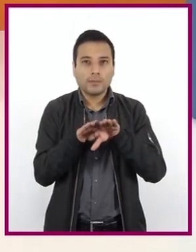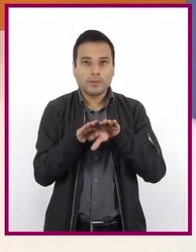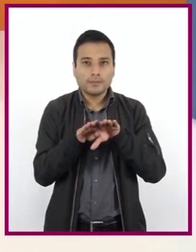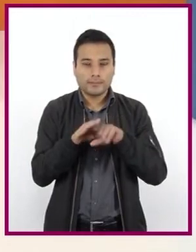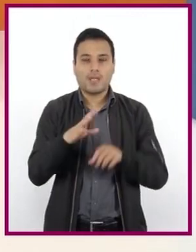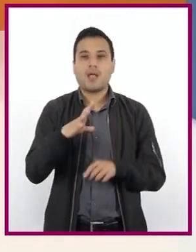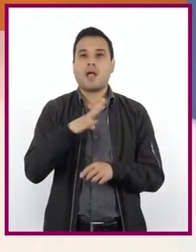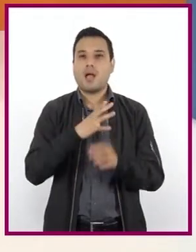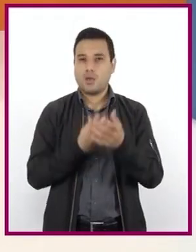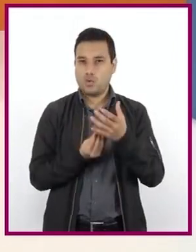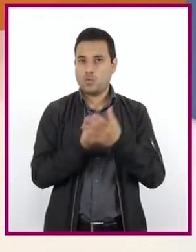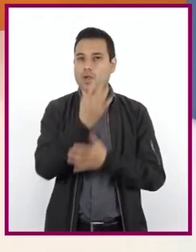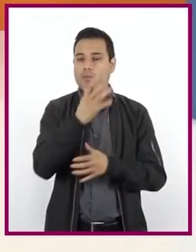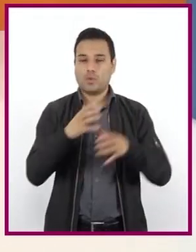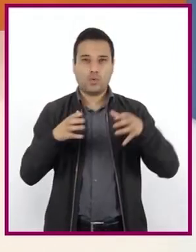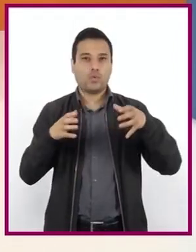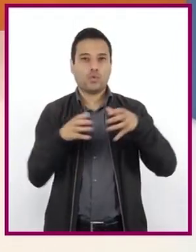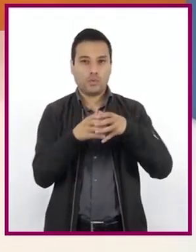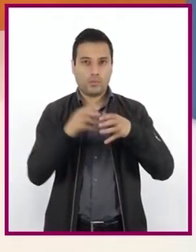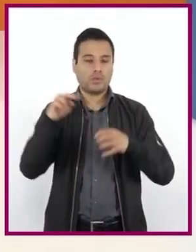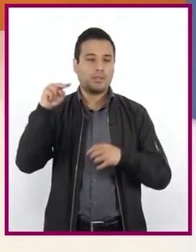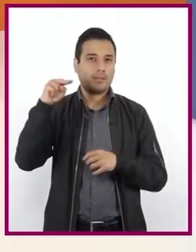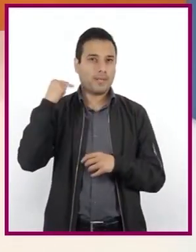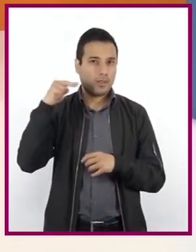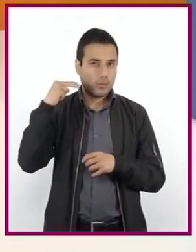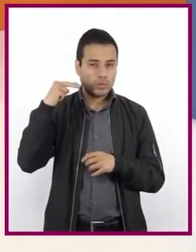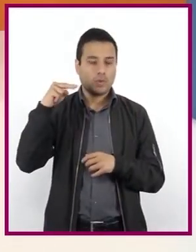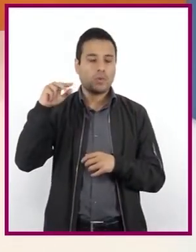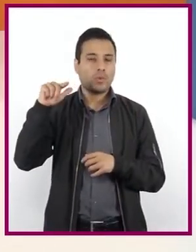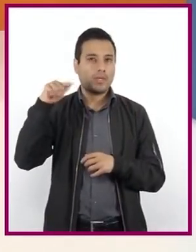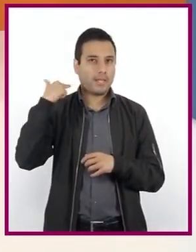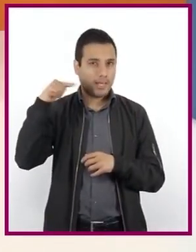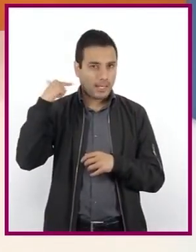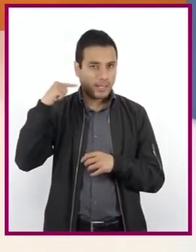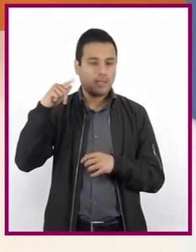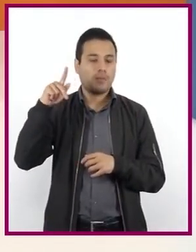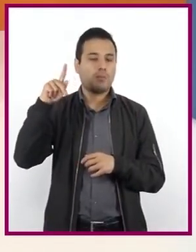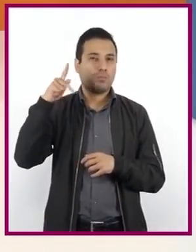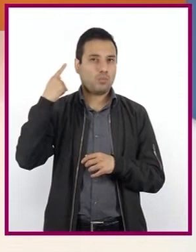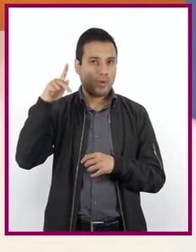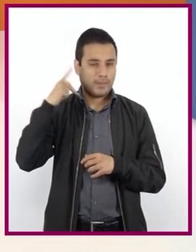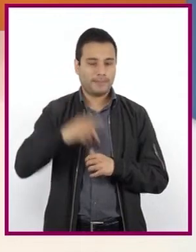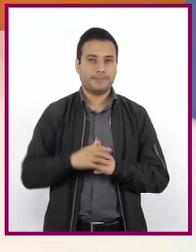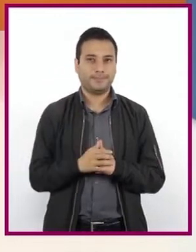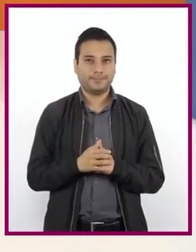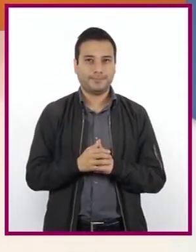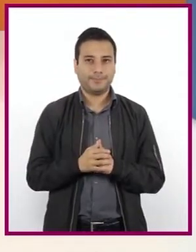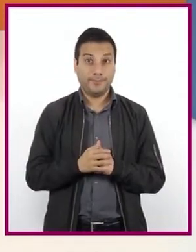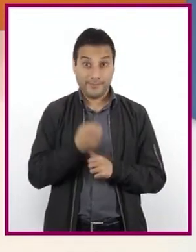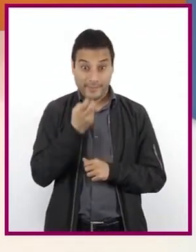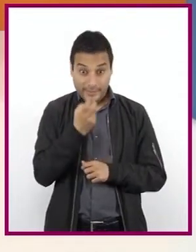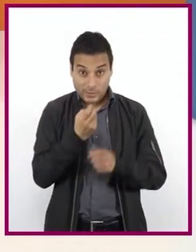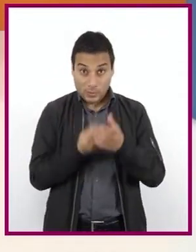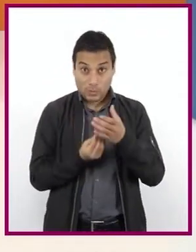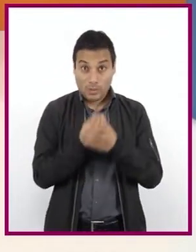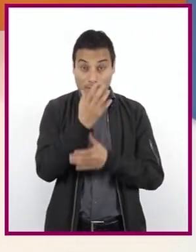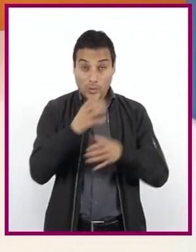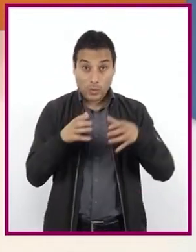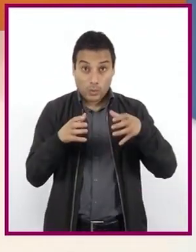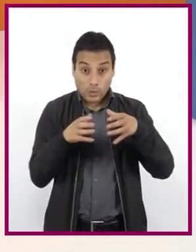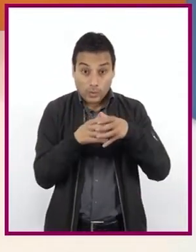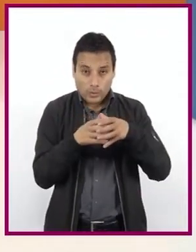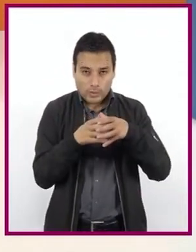otros consulados, como el de Veracruz, Guadalajara o Puebla. Con ello, el Consulado